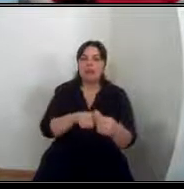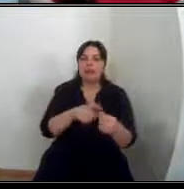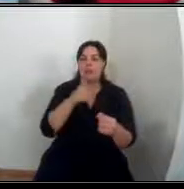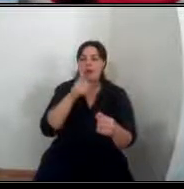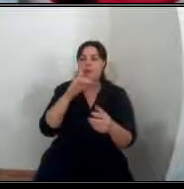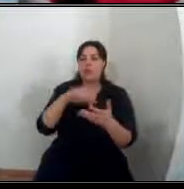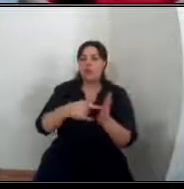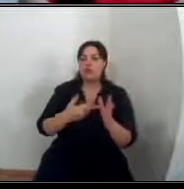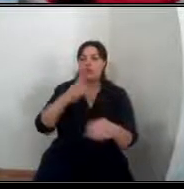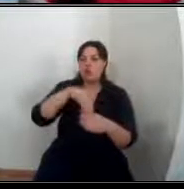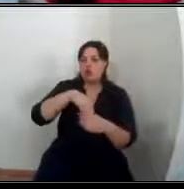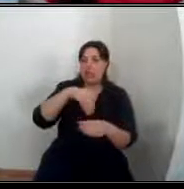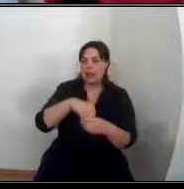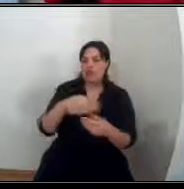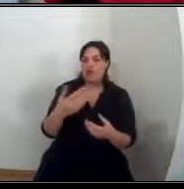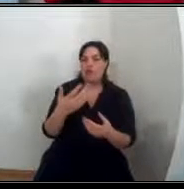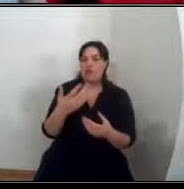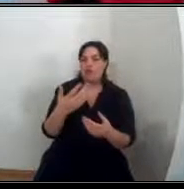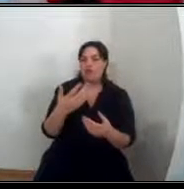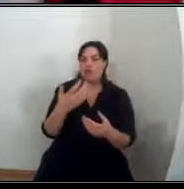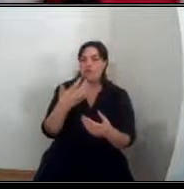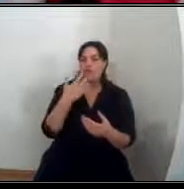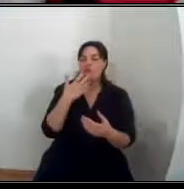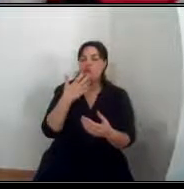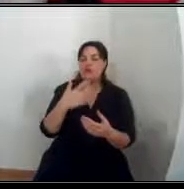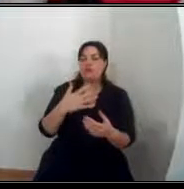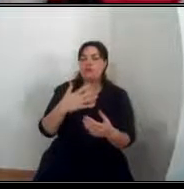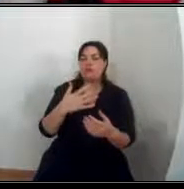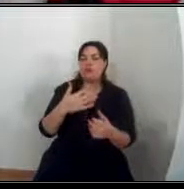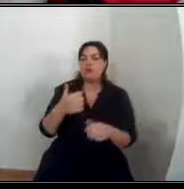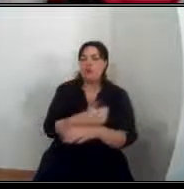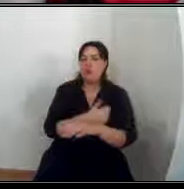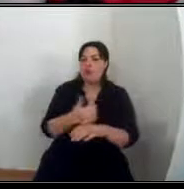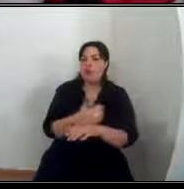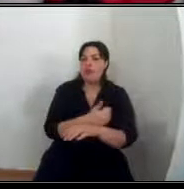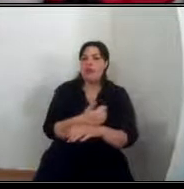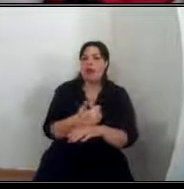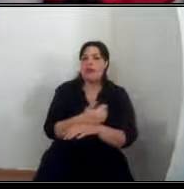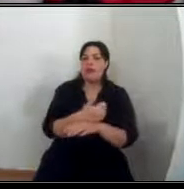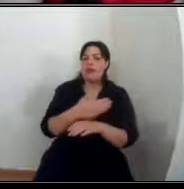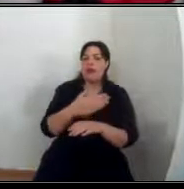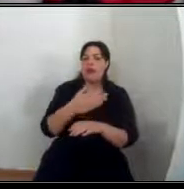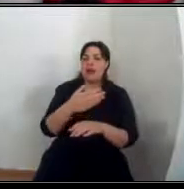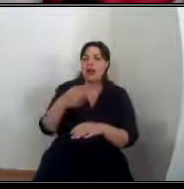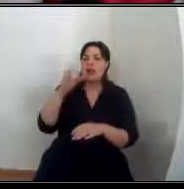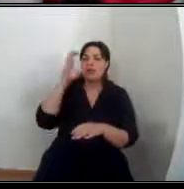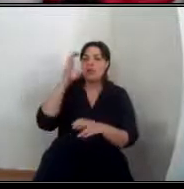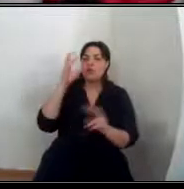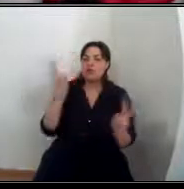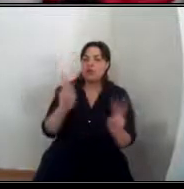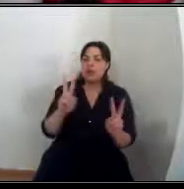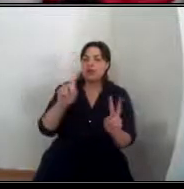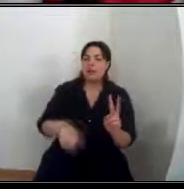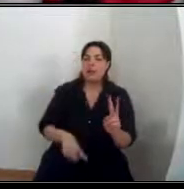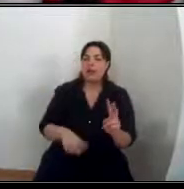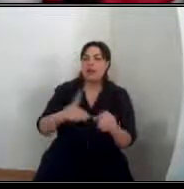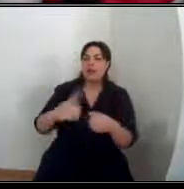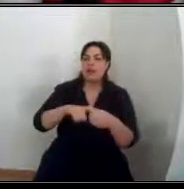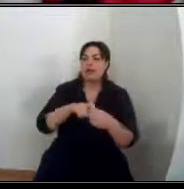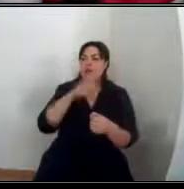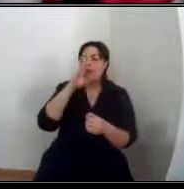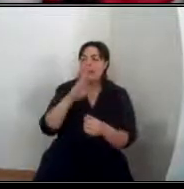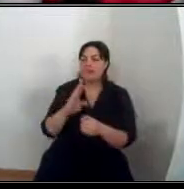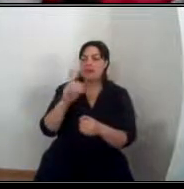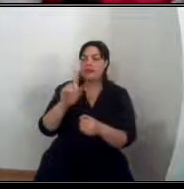proyectos. Si hay posibilidad de que la ciudadanía tenga espacio para la escucha activa, para la participación directa, para